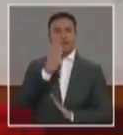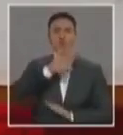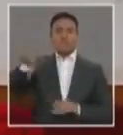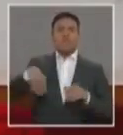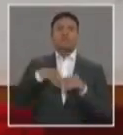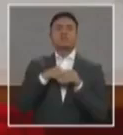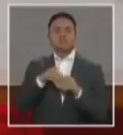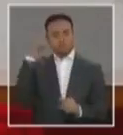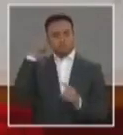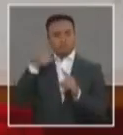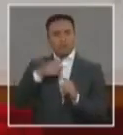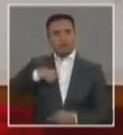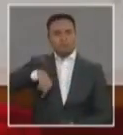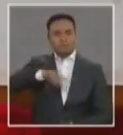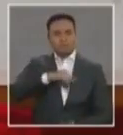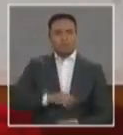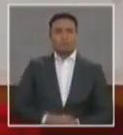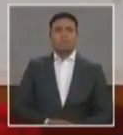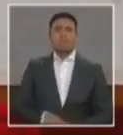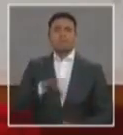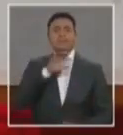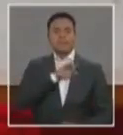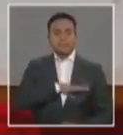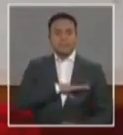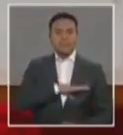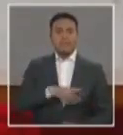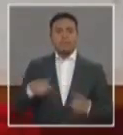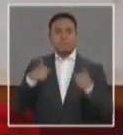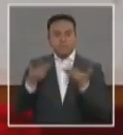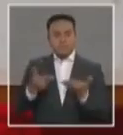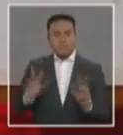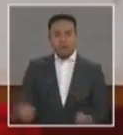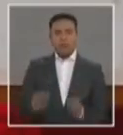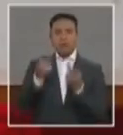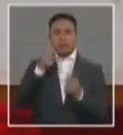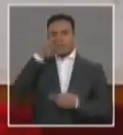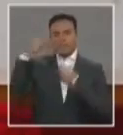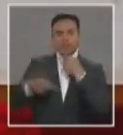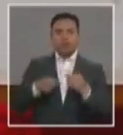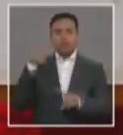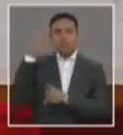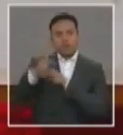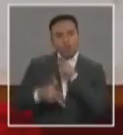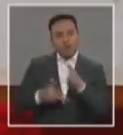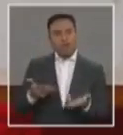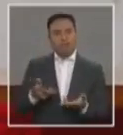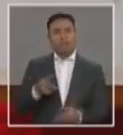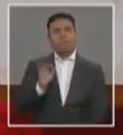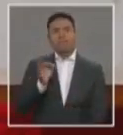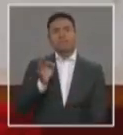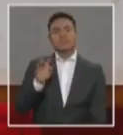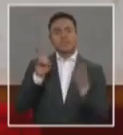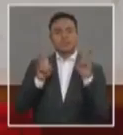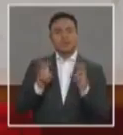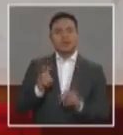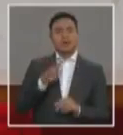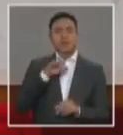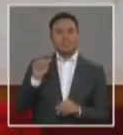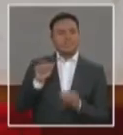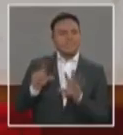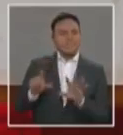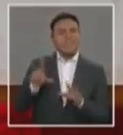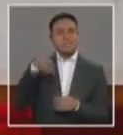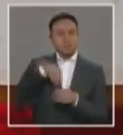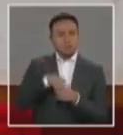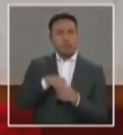a ver yo espero de la Cuenta pública del presidente borit que esté a la altura de un líder hoy día